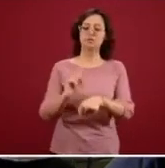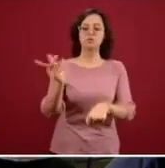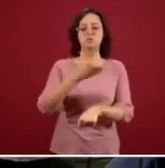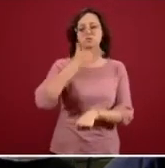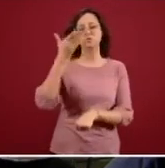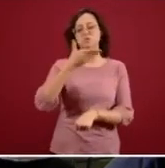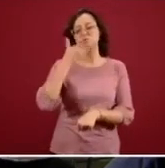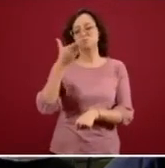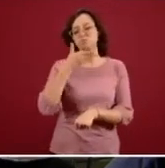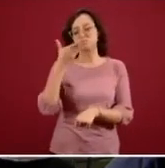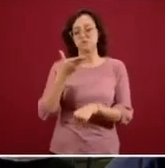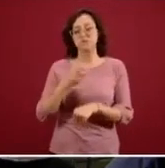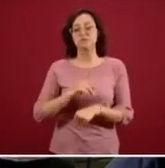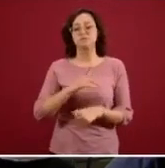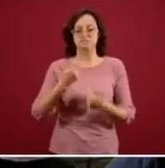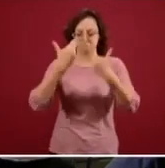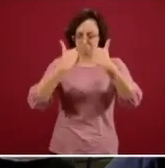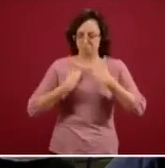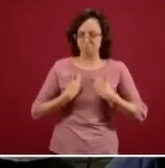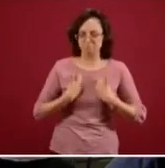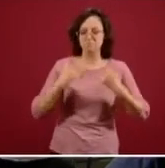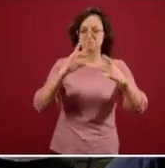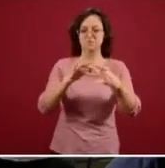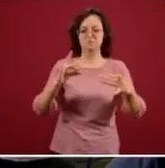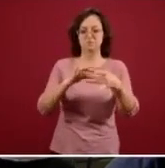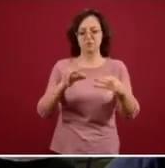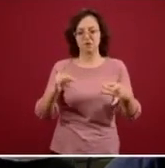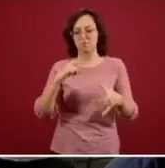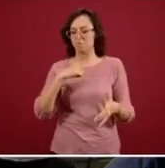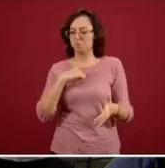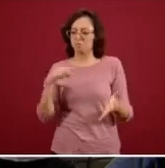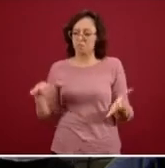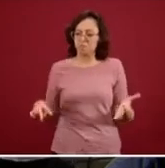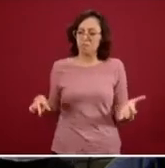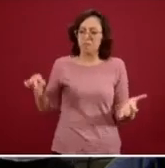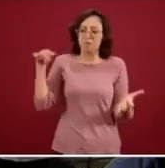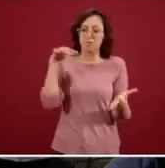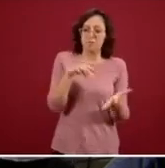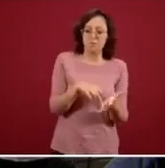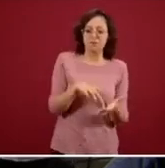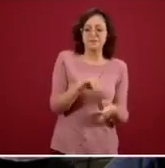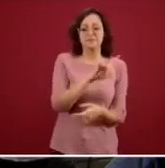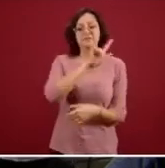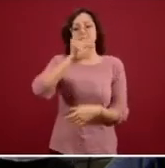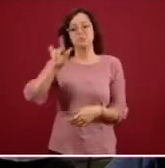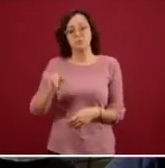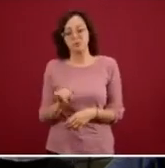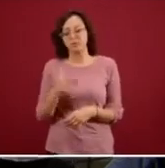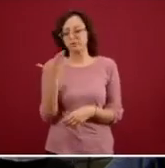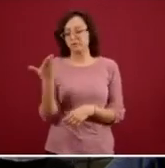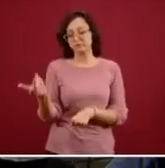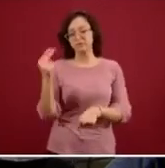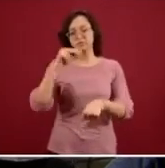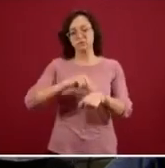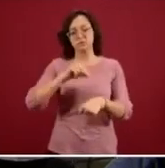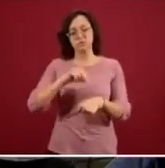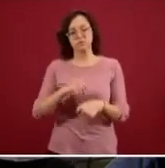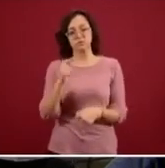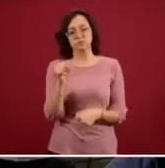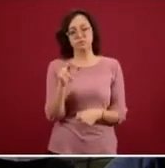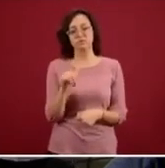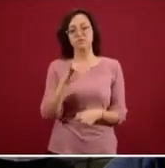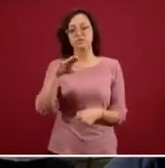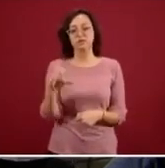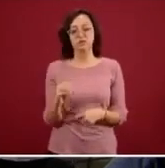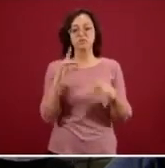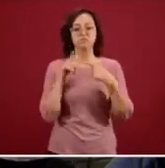y posteriormente me voy a parar, como hemos hecho en otras ocasiones. Posteriormente le pediré al doctor Trejo si nos